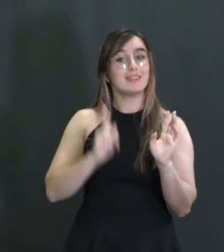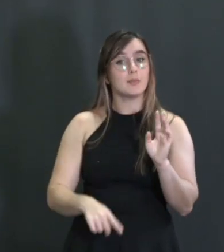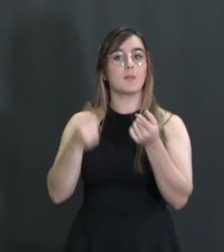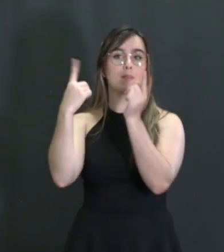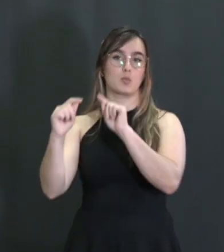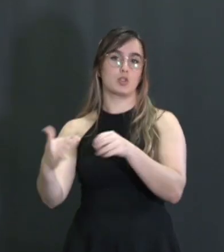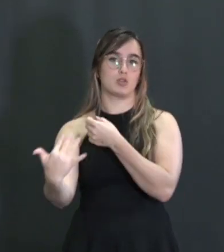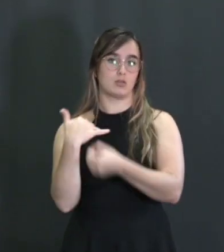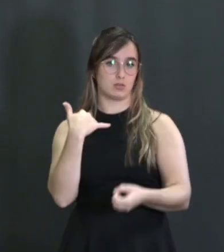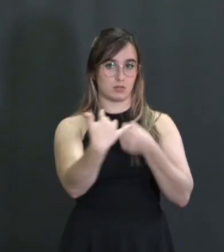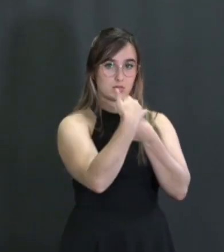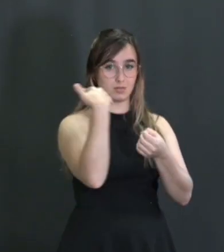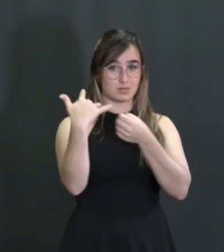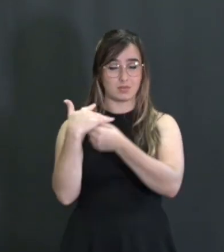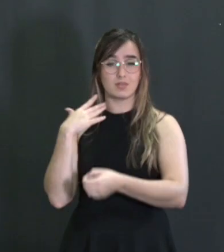presupuestos.